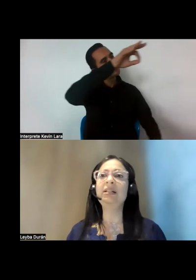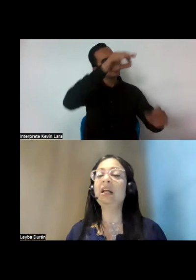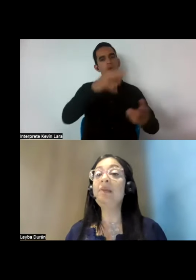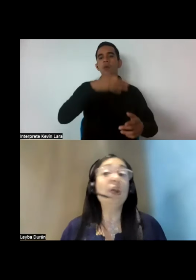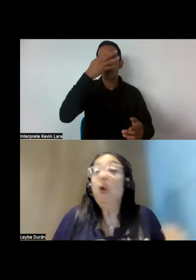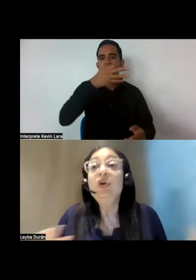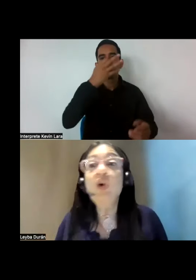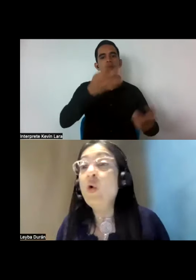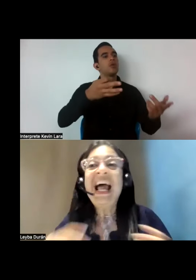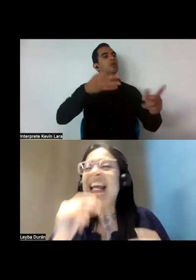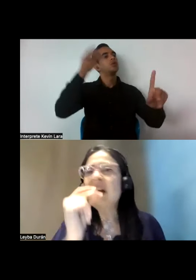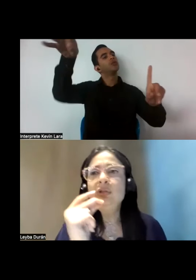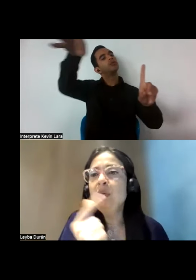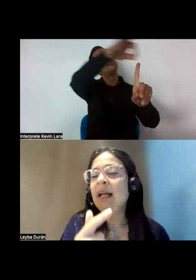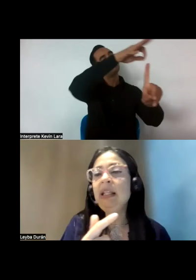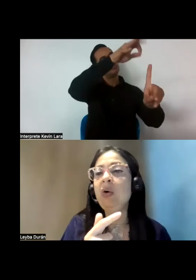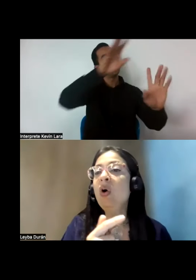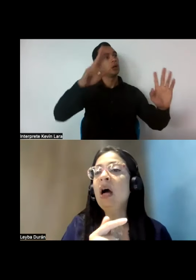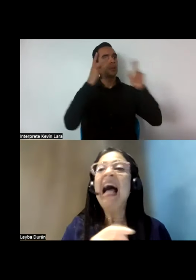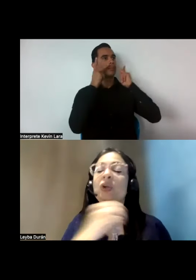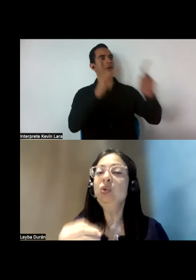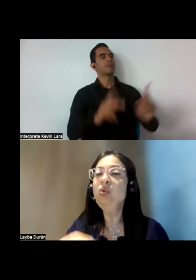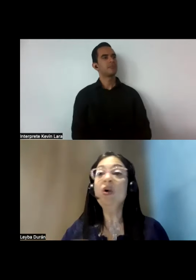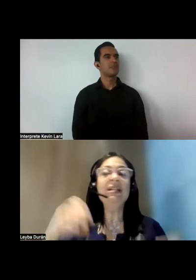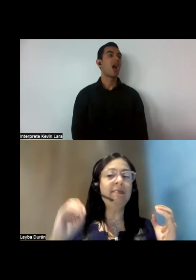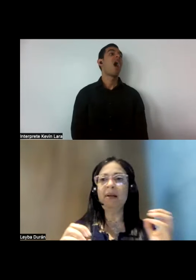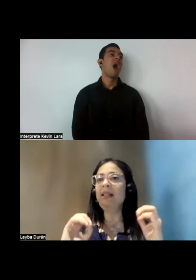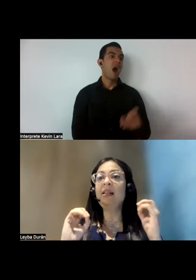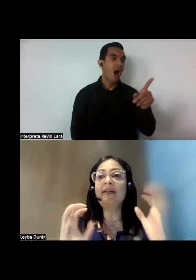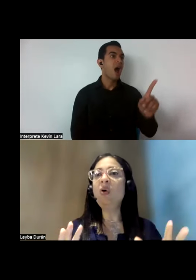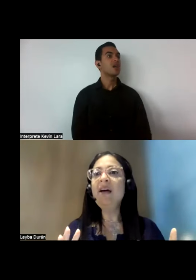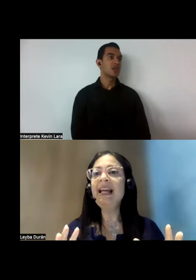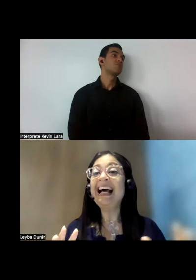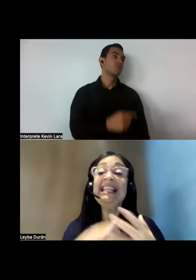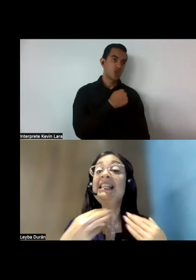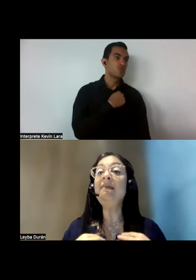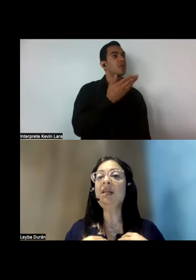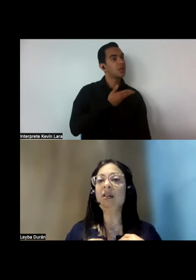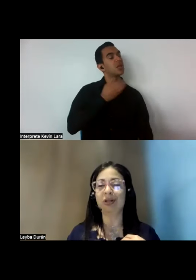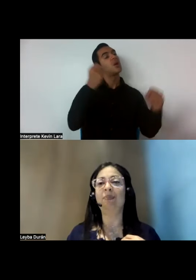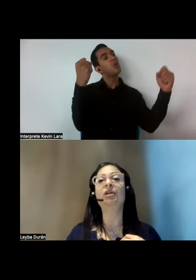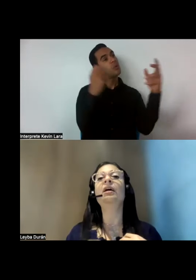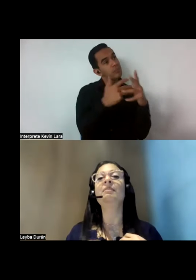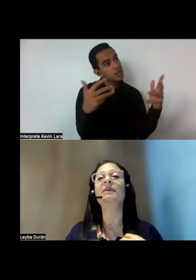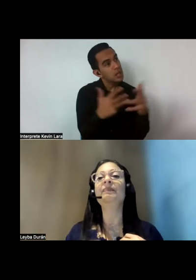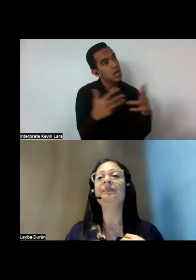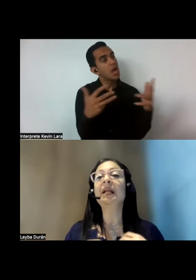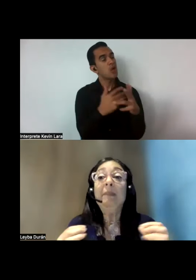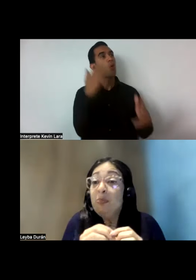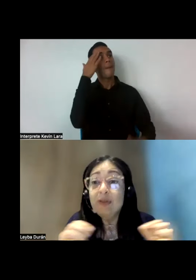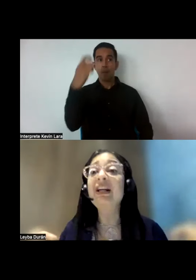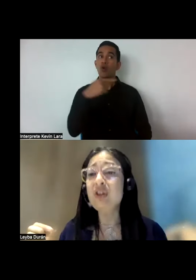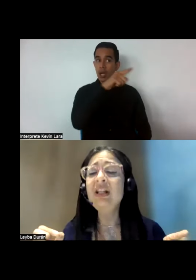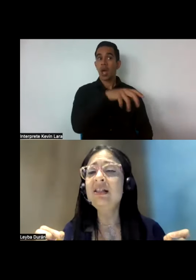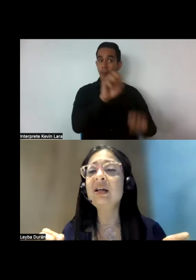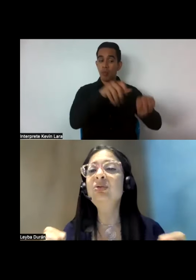voy a tener miedo. No, es automático, actúo, simplemente veo a la abeja y ya el miedo se apodera de mí.